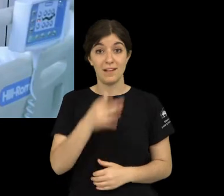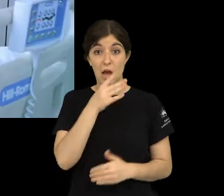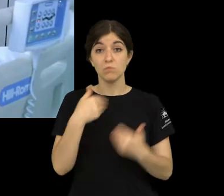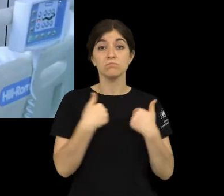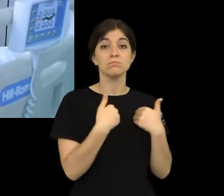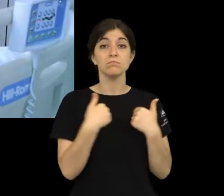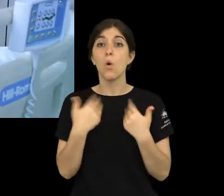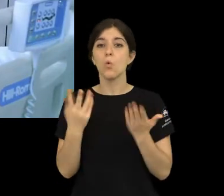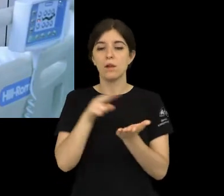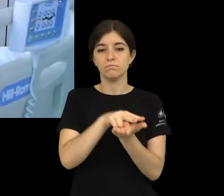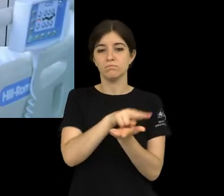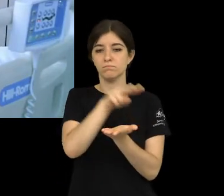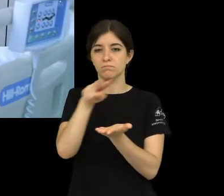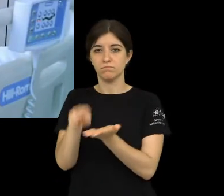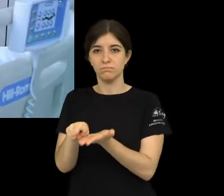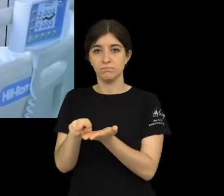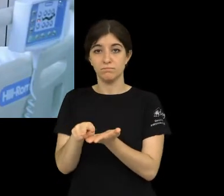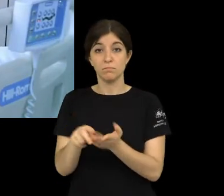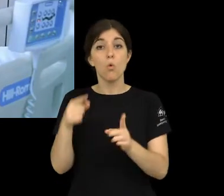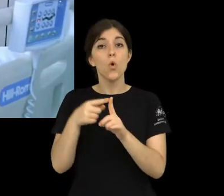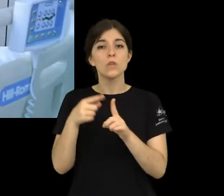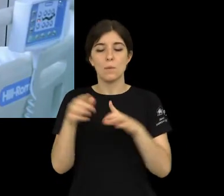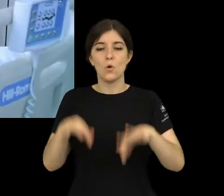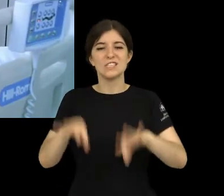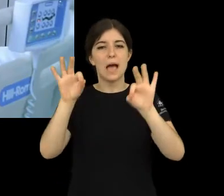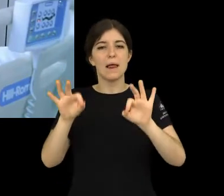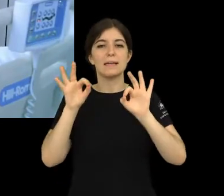Para este desplazamiento vamos a utilizar una tercera.